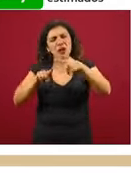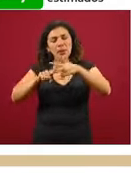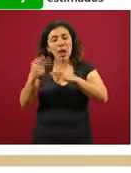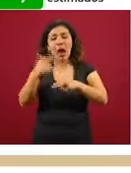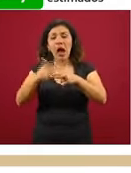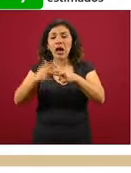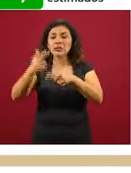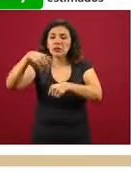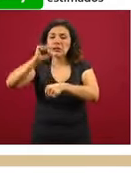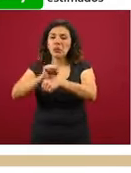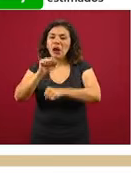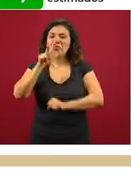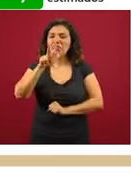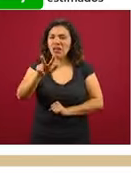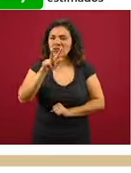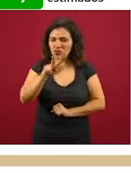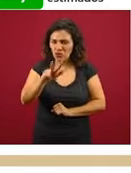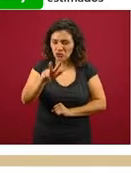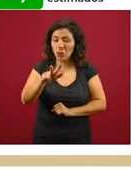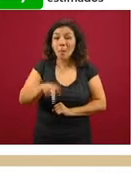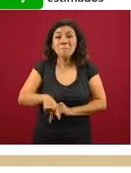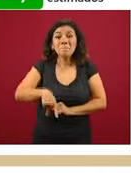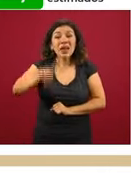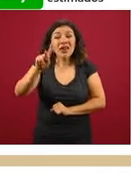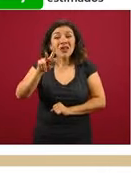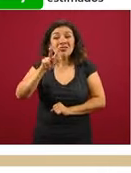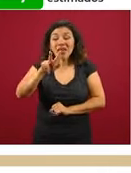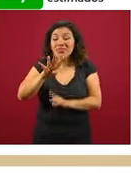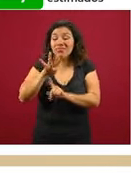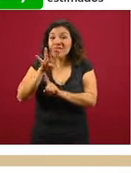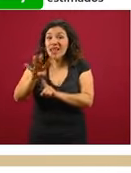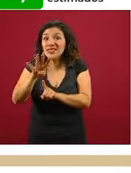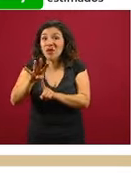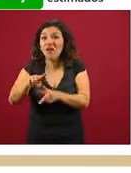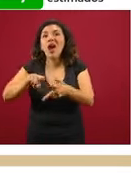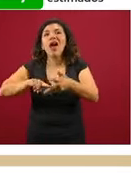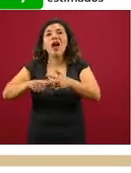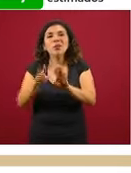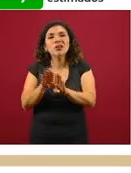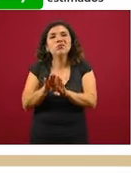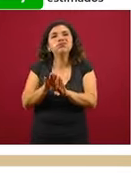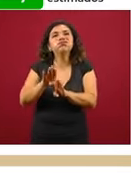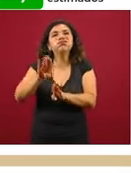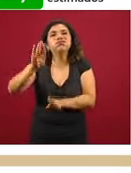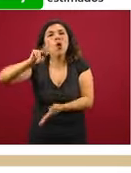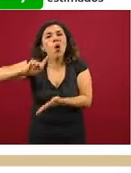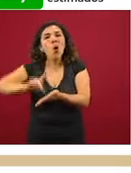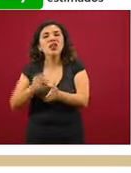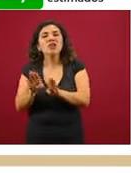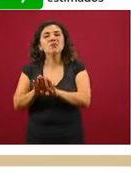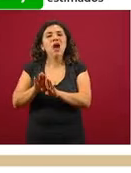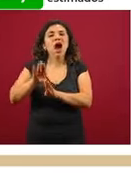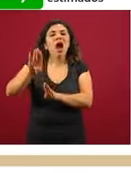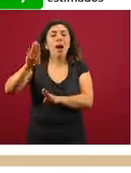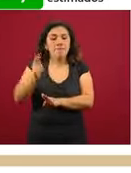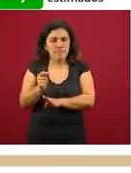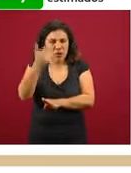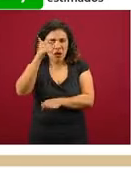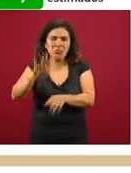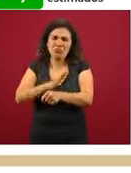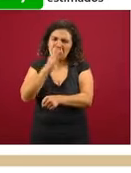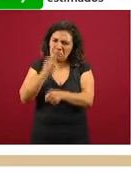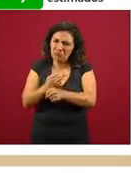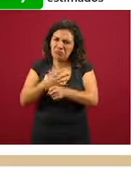prácticamente hasta la semana 18, pero a partir de la 19 empieza a haber un incremento, primero